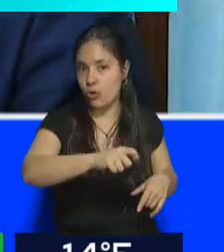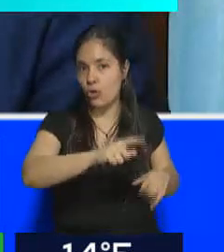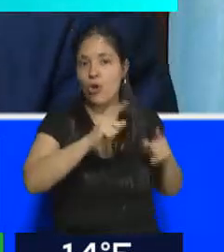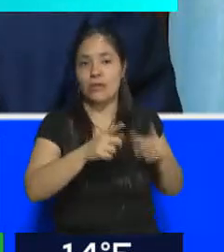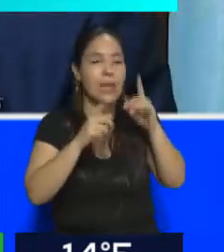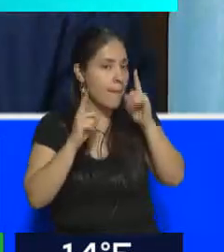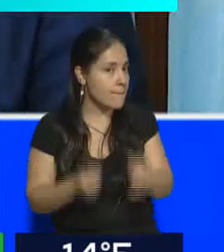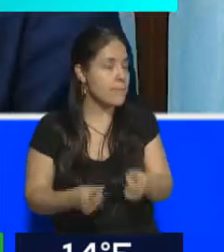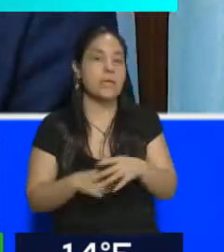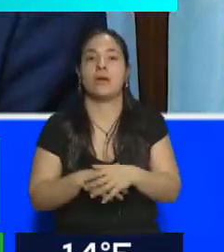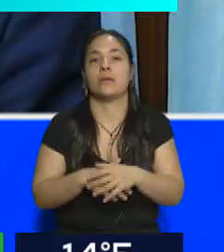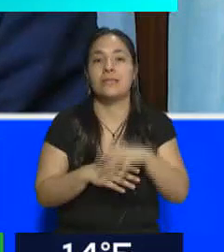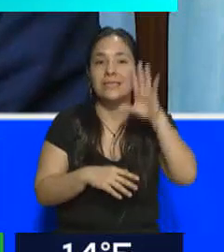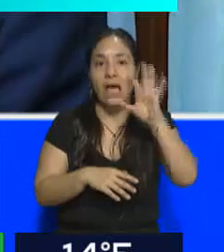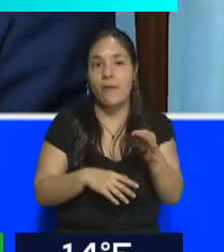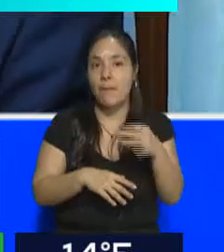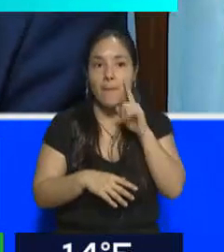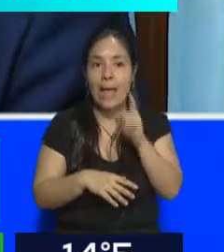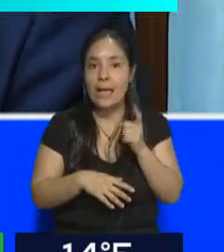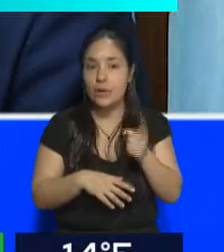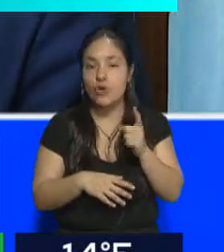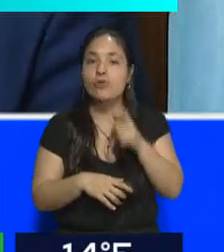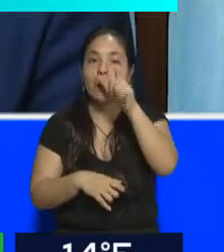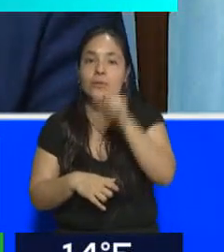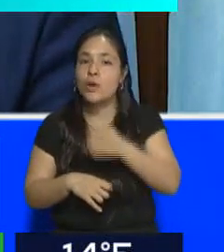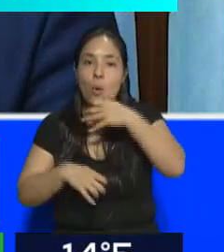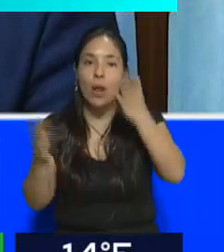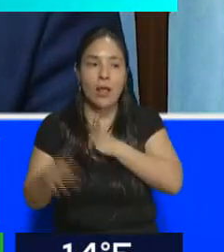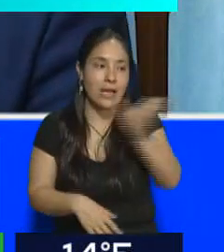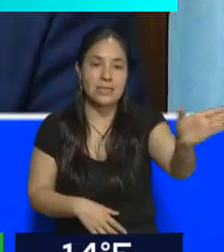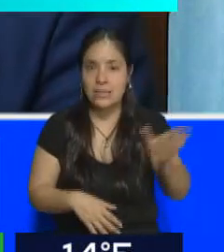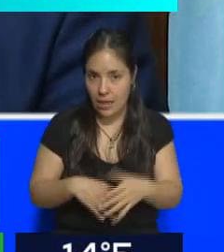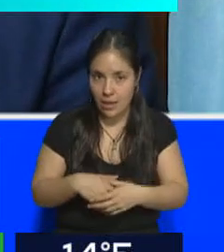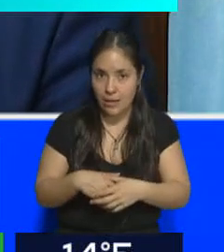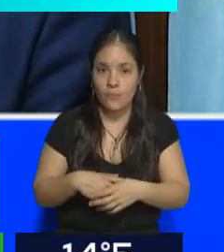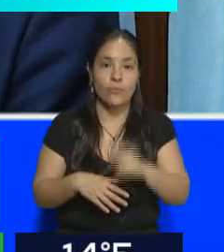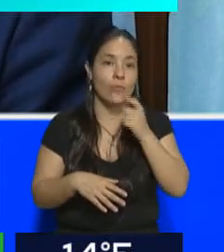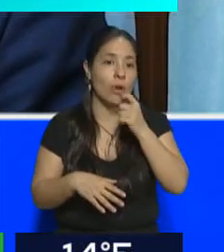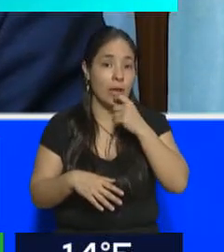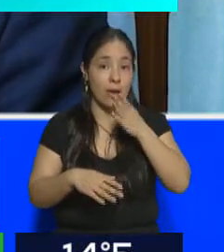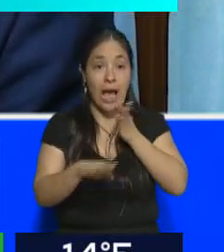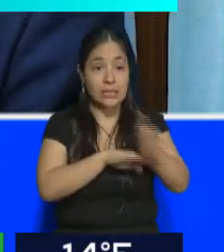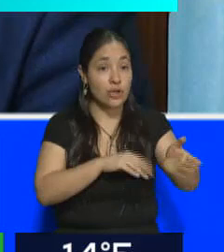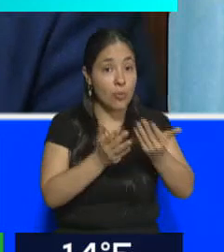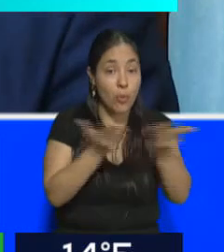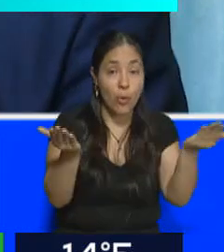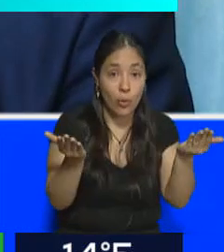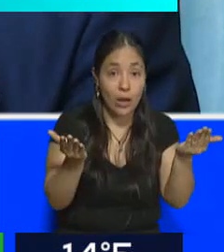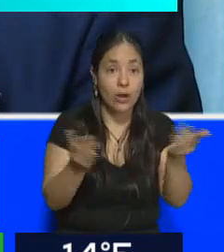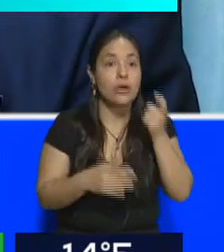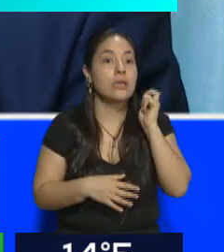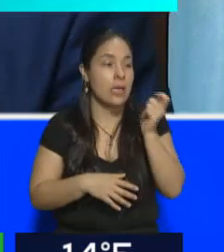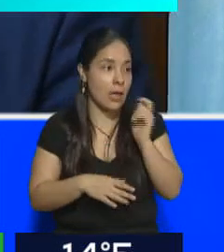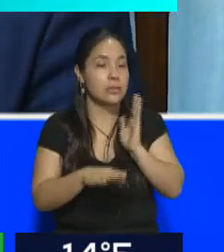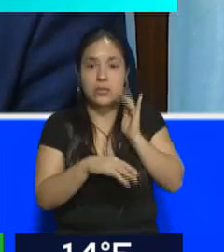a sabiendas de que puede tener acceso al público Y si la habitación no tiene acceso al público eso ya vamos a saber bien Quién ha tenido